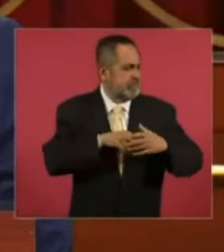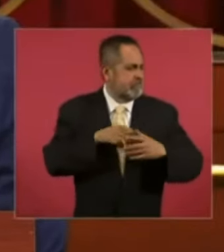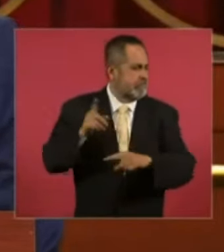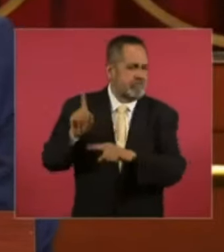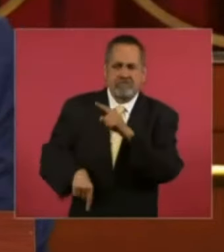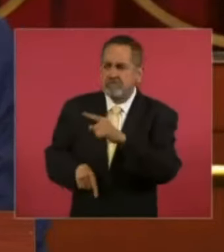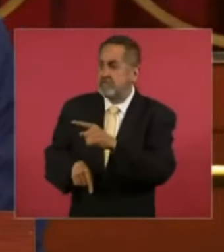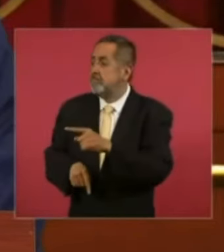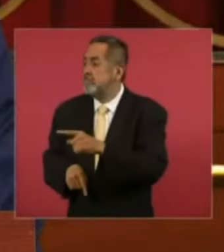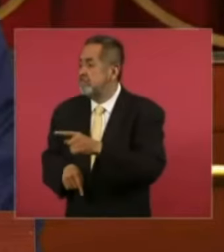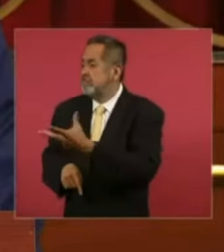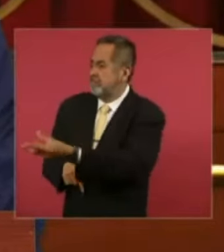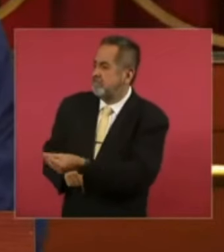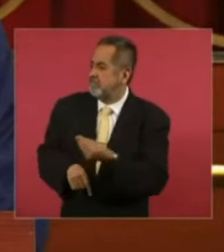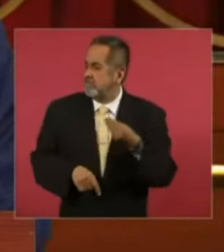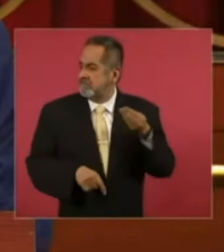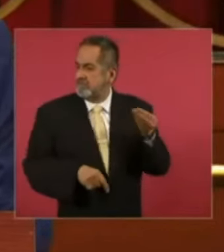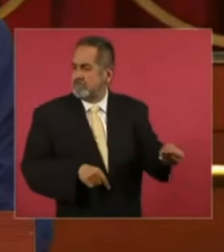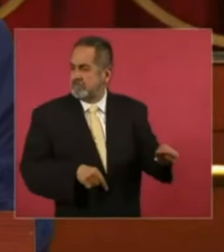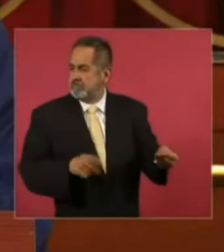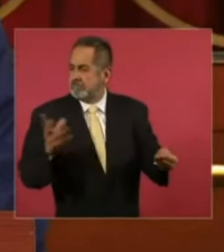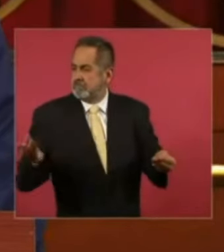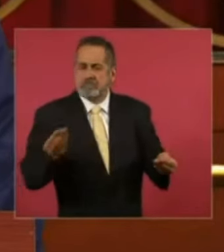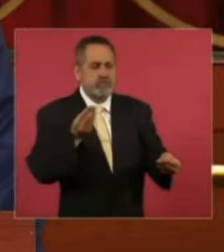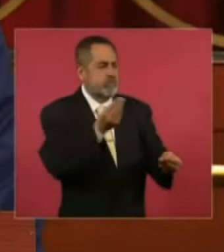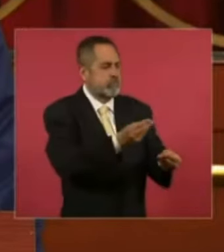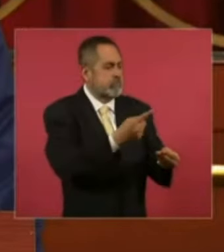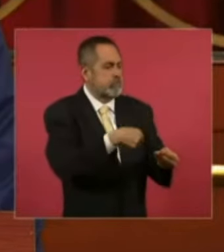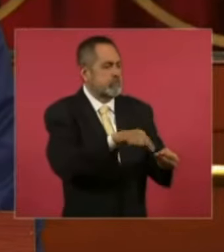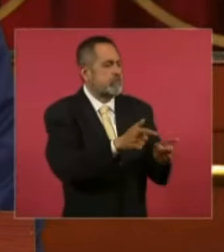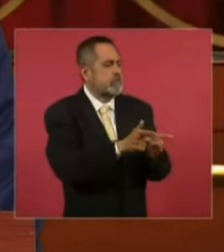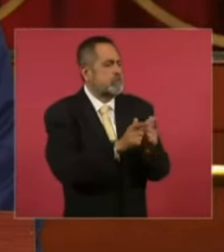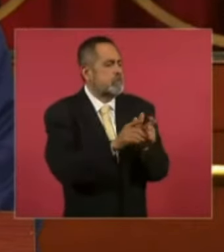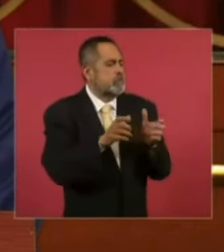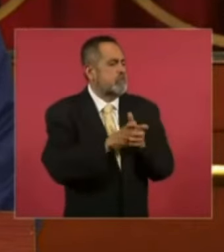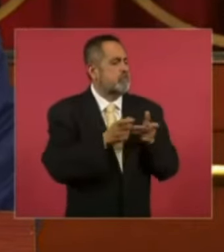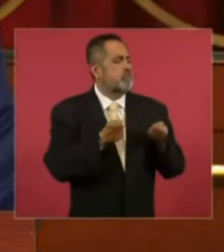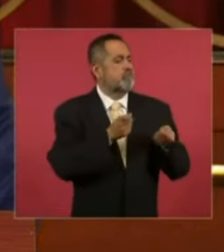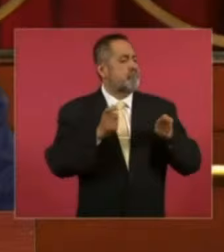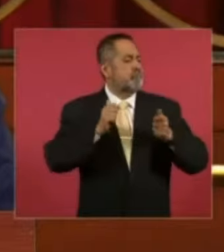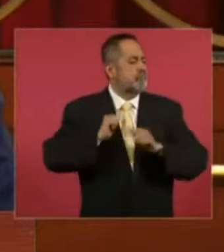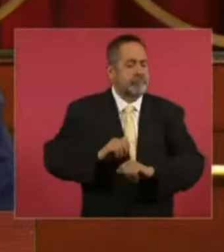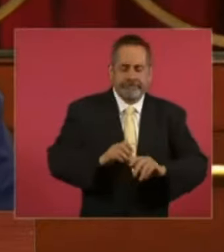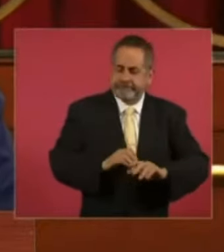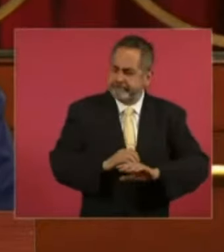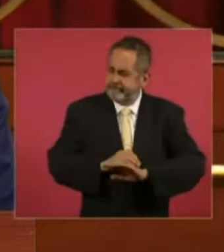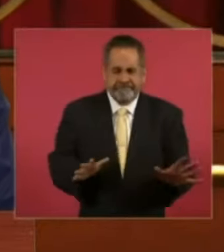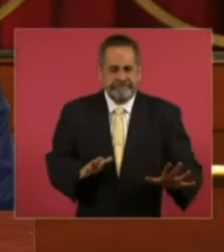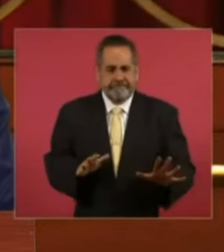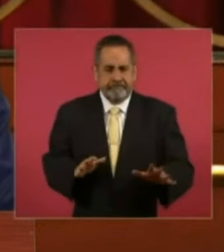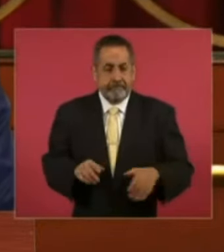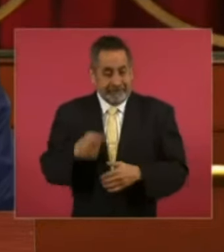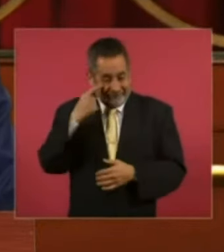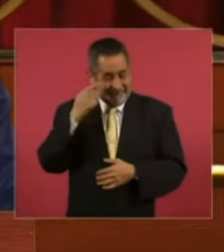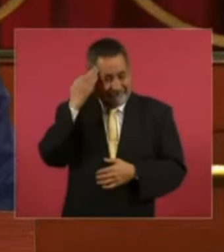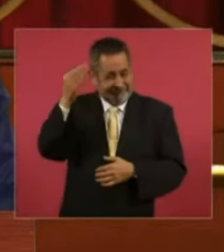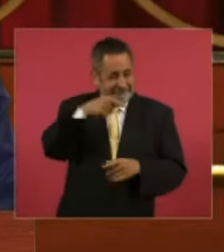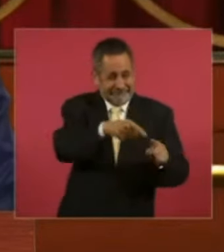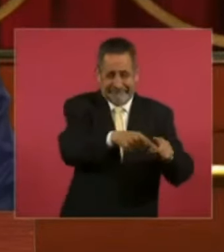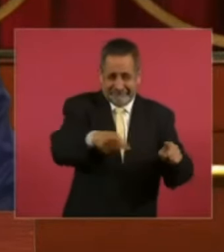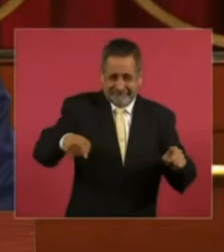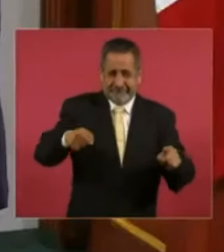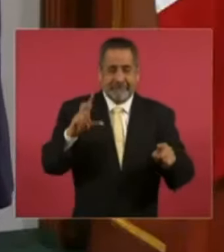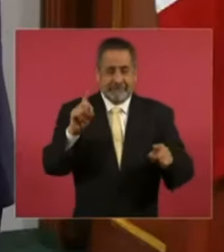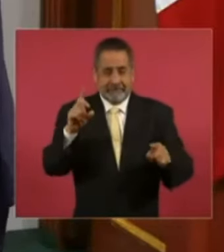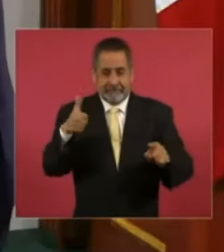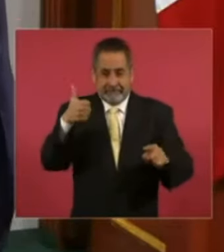apego, dijo, a los derechos humanos. Y en el punto 19 es darle carácter